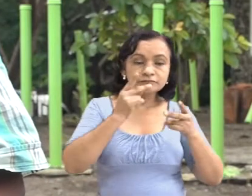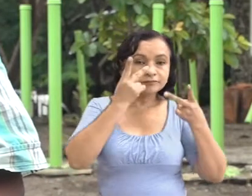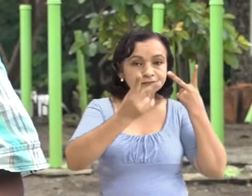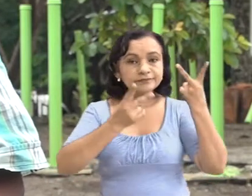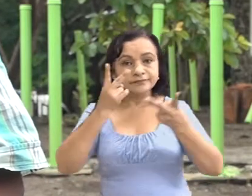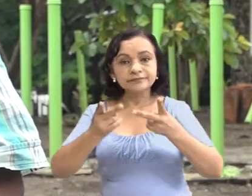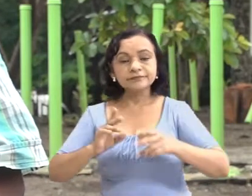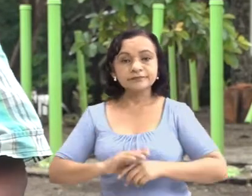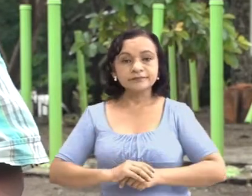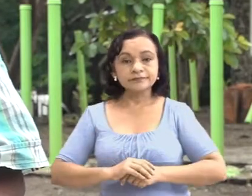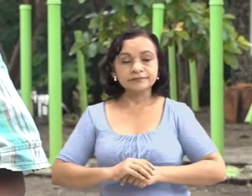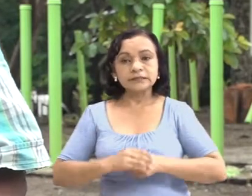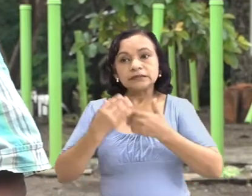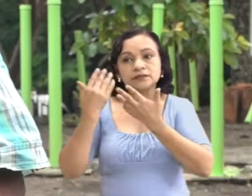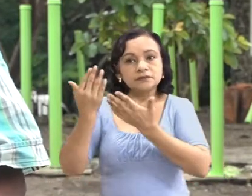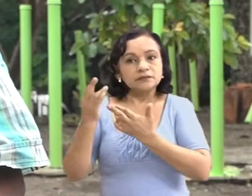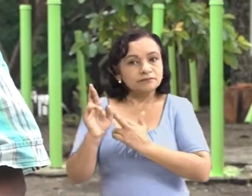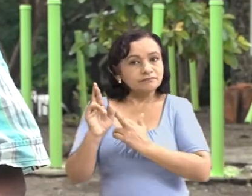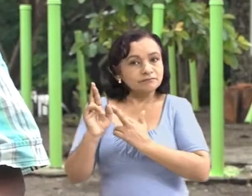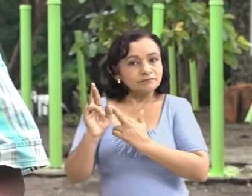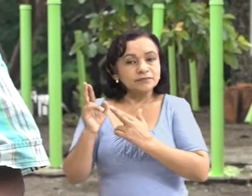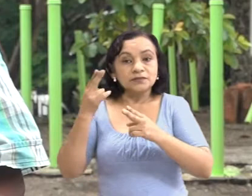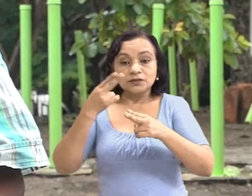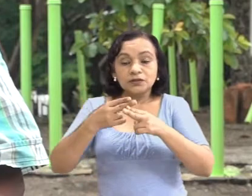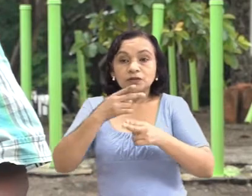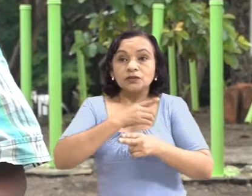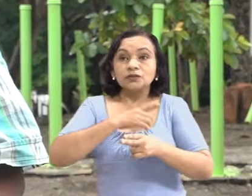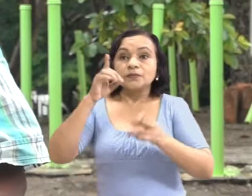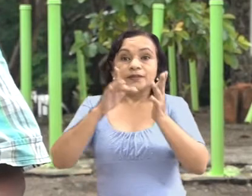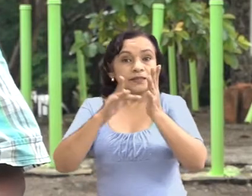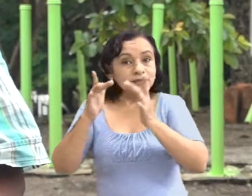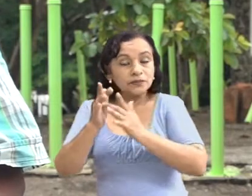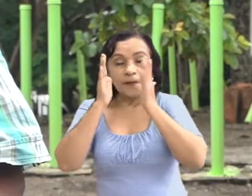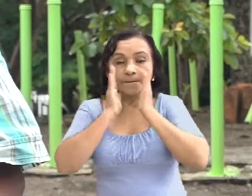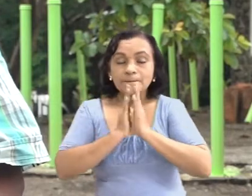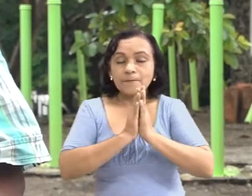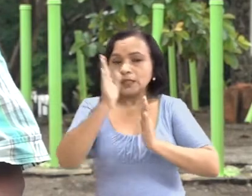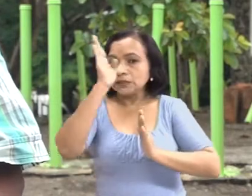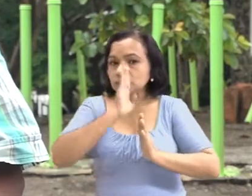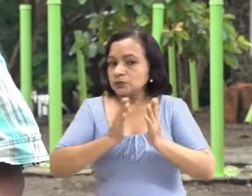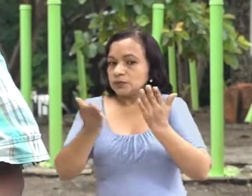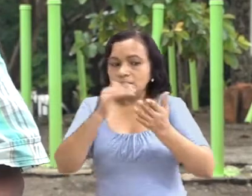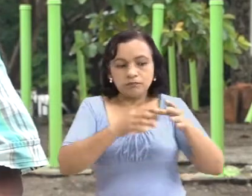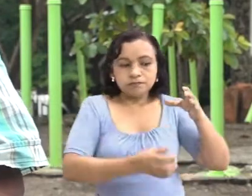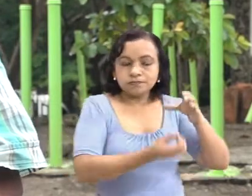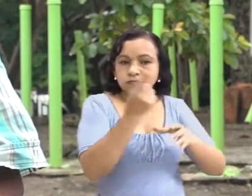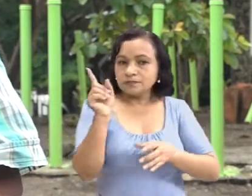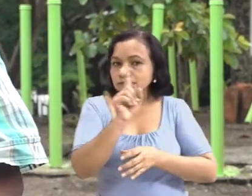Negro. Y es que esperamos, en el nombre de Jesucristo y María, que nunca vuelva ese